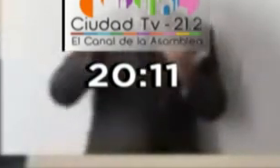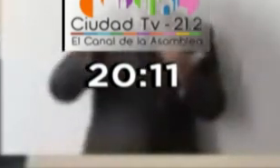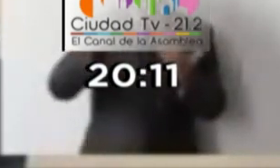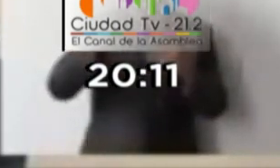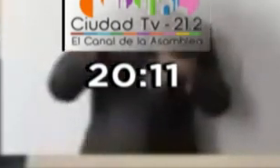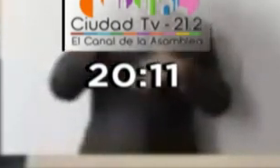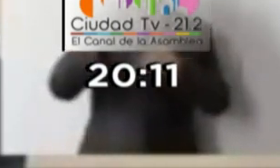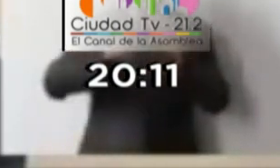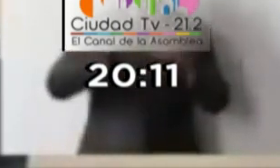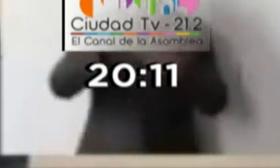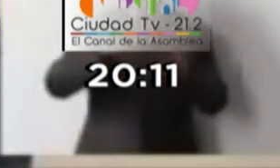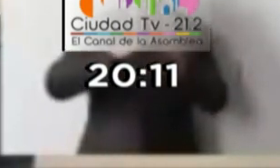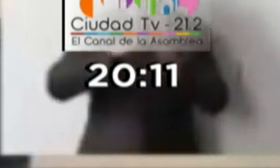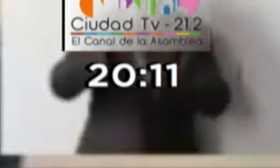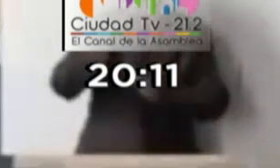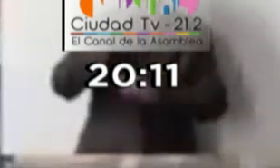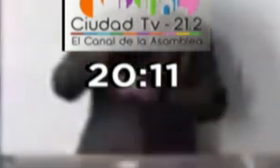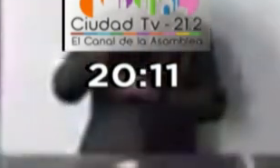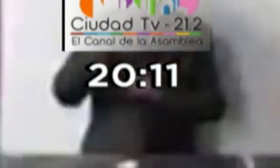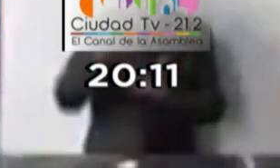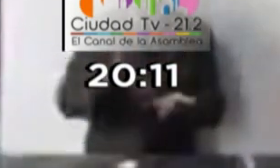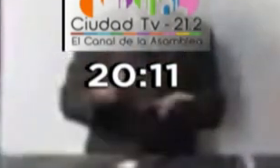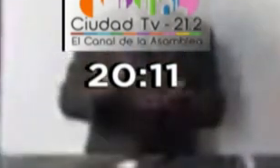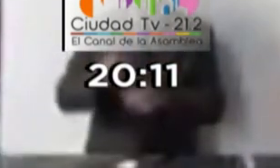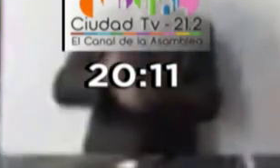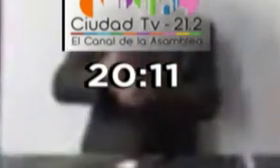pesadilla, con este dolor.